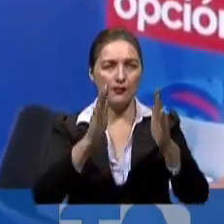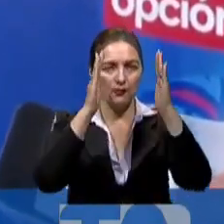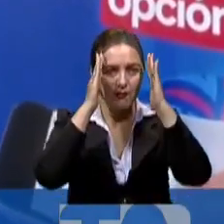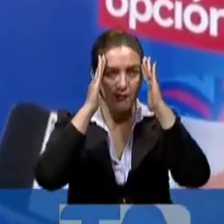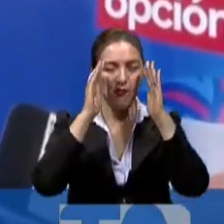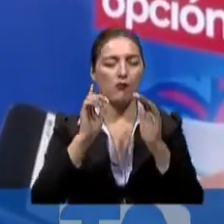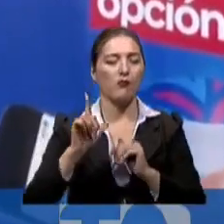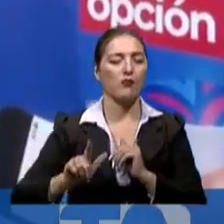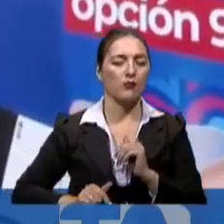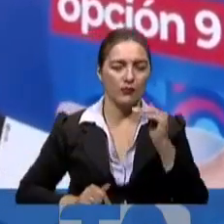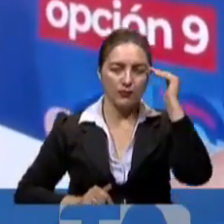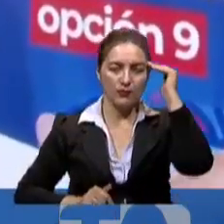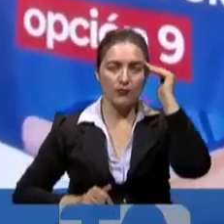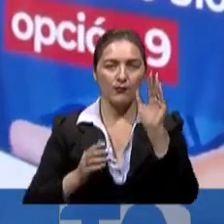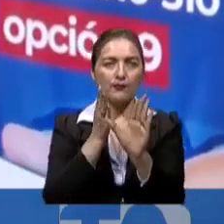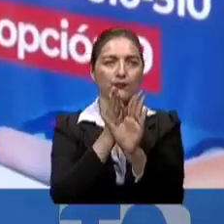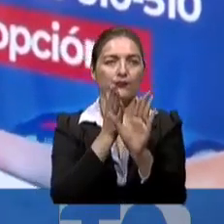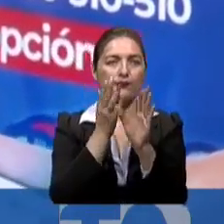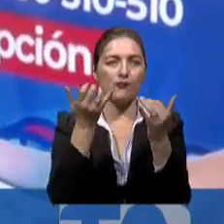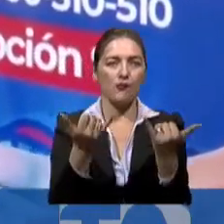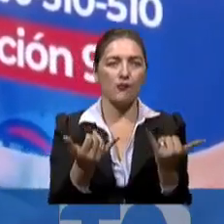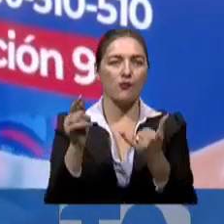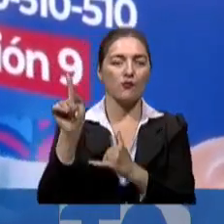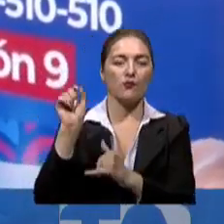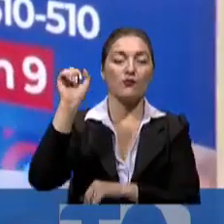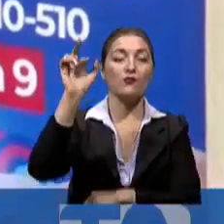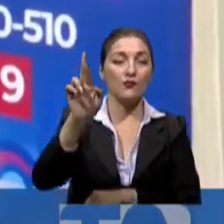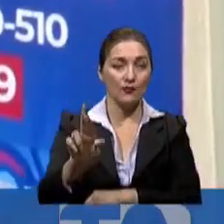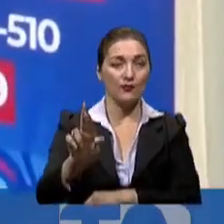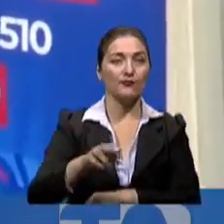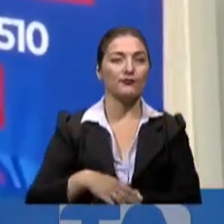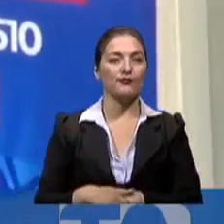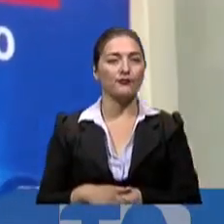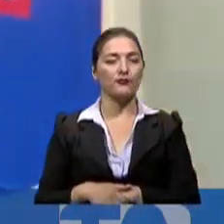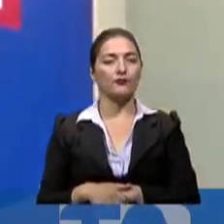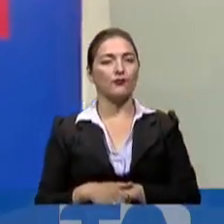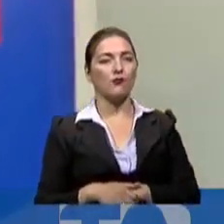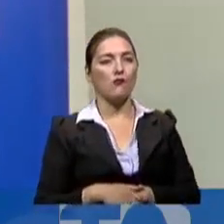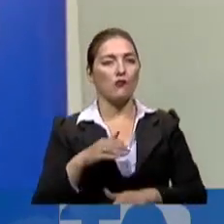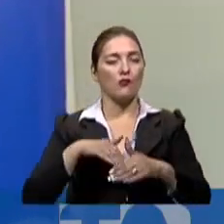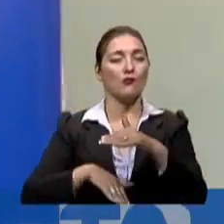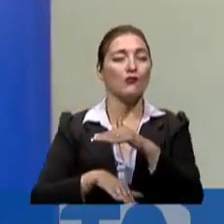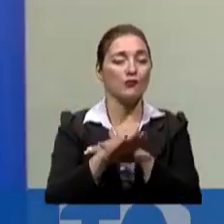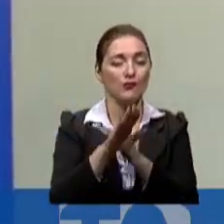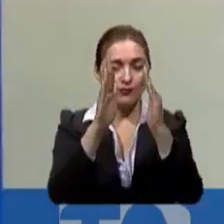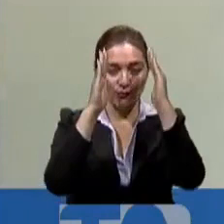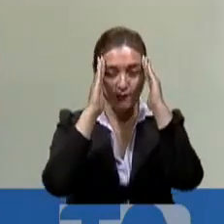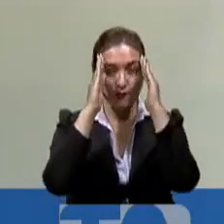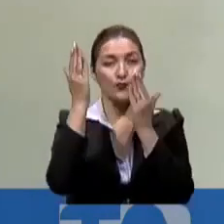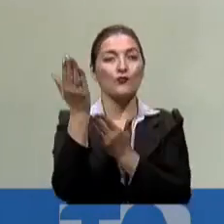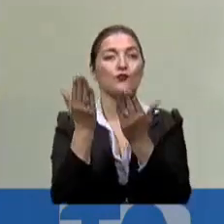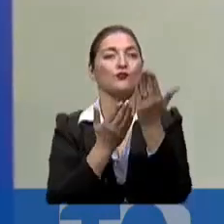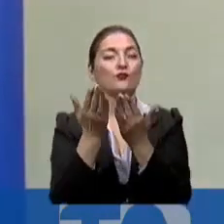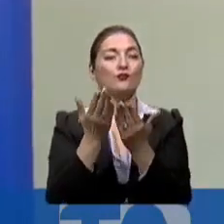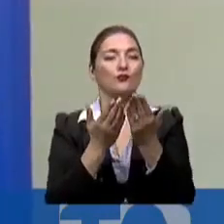ambulatoria en Salud Mental justamente nosotros estamos aquí en el sur de la capital por Ingresar a este servicio de atención ambulatoria